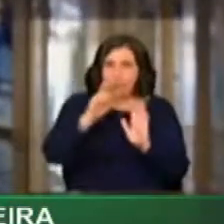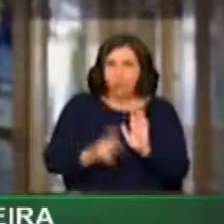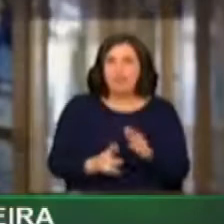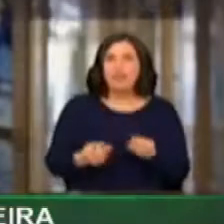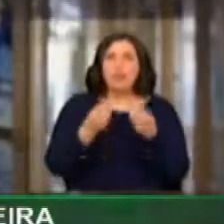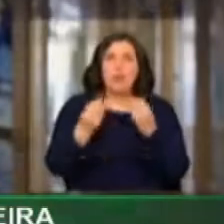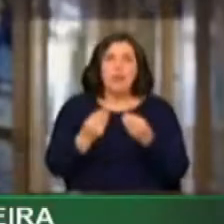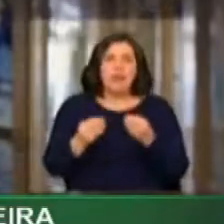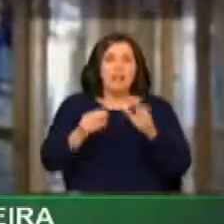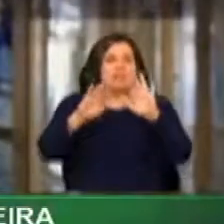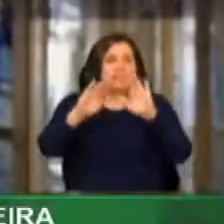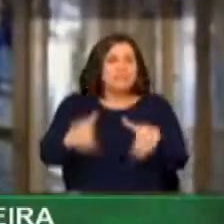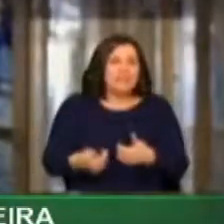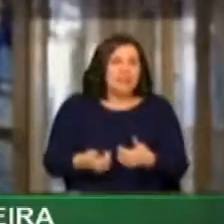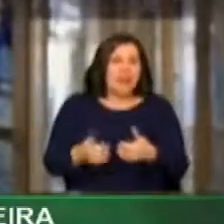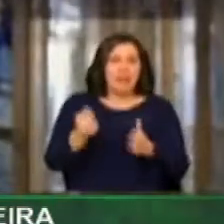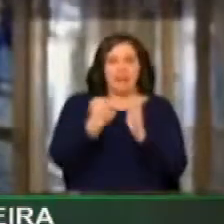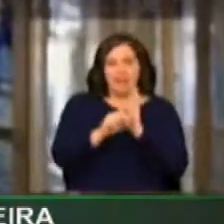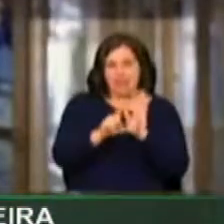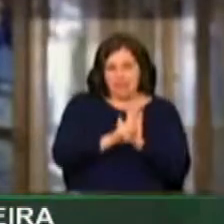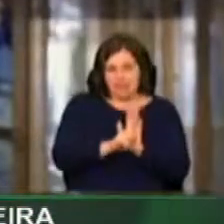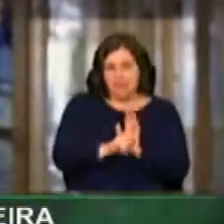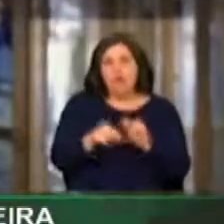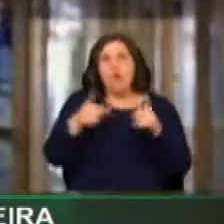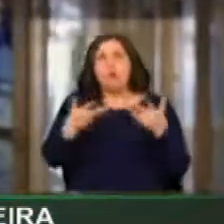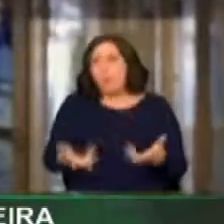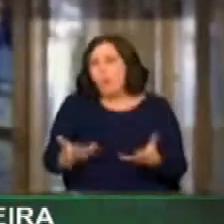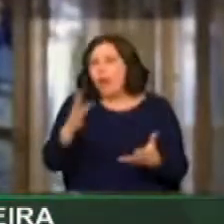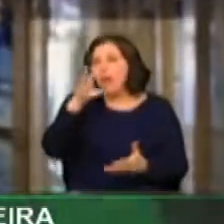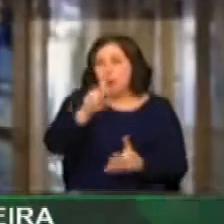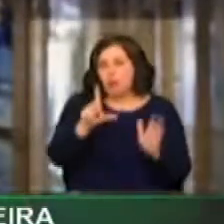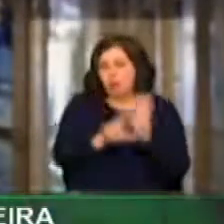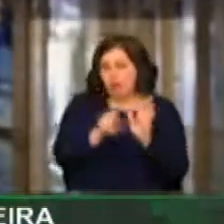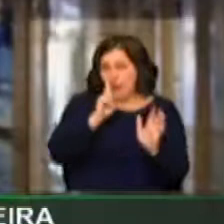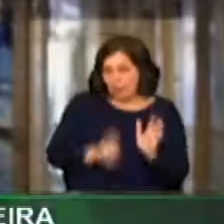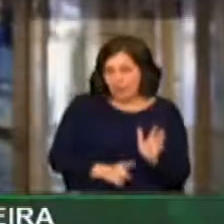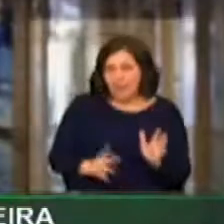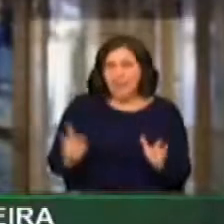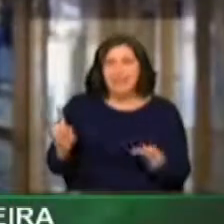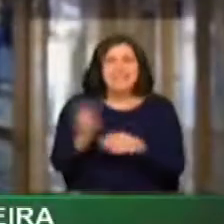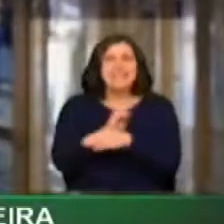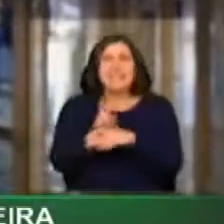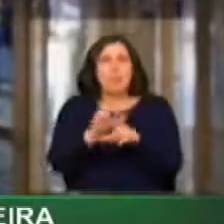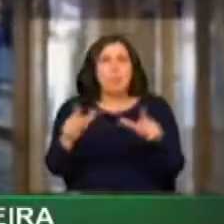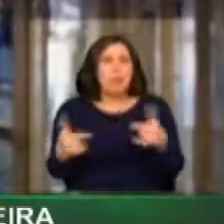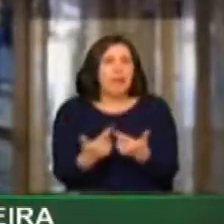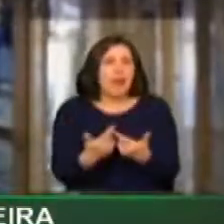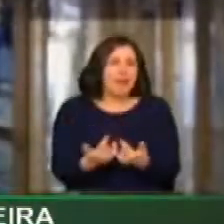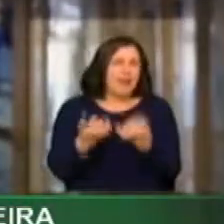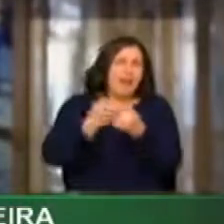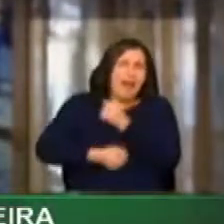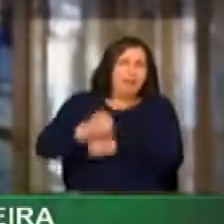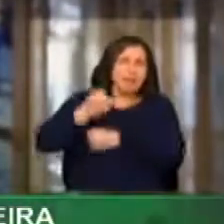es el abatimiento del delito. Es que la inseguridad que por tantos años campeó en nuestro país ha empezado